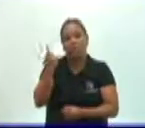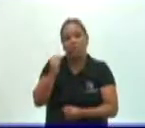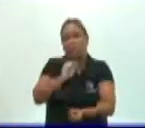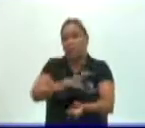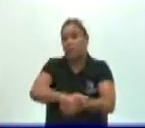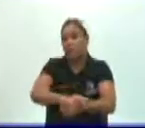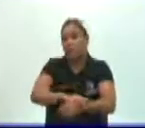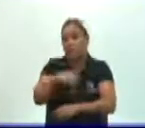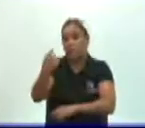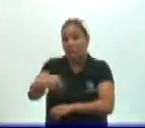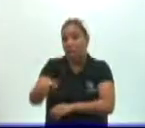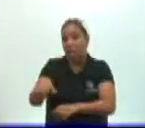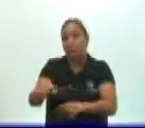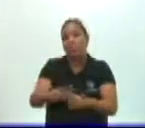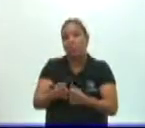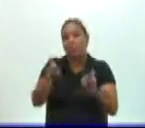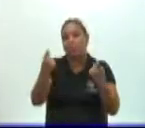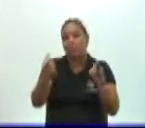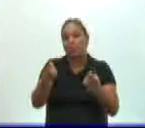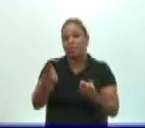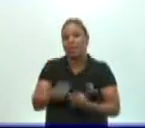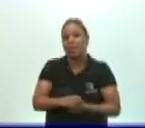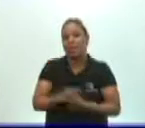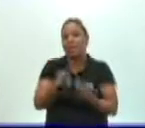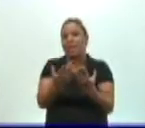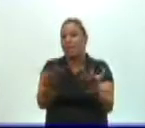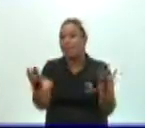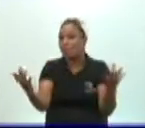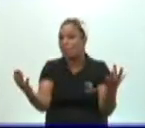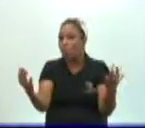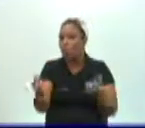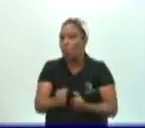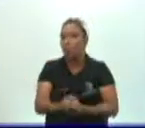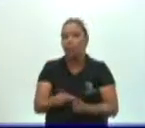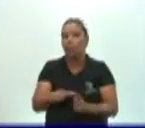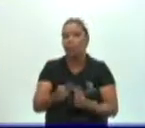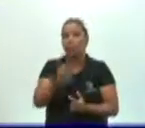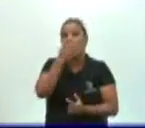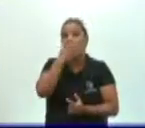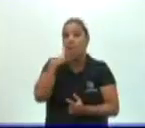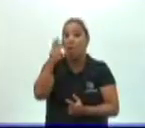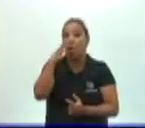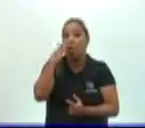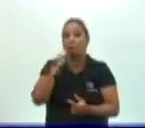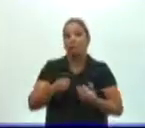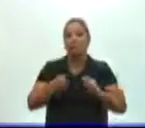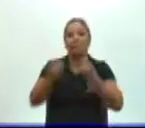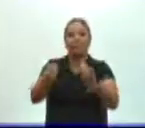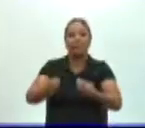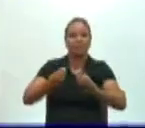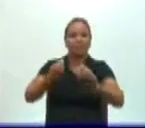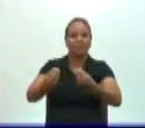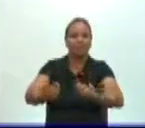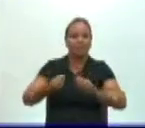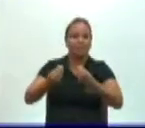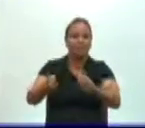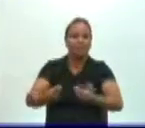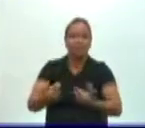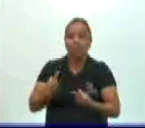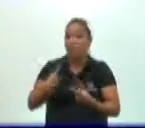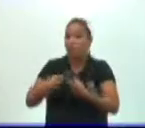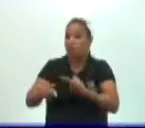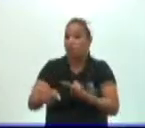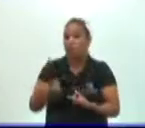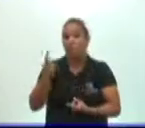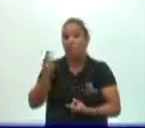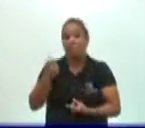más bien materia prima. Por eso es que África se convierte en suministradora de materia prima, pero para ello necesitaba explorarla.